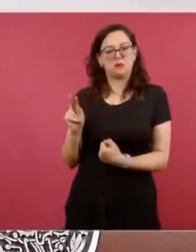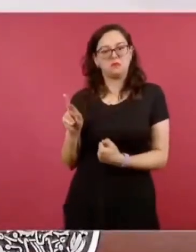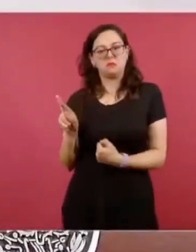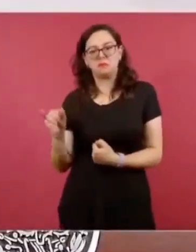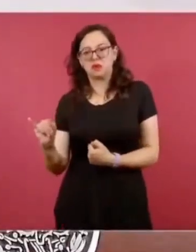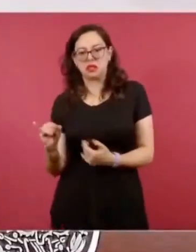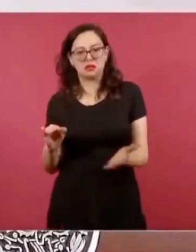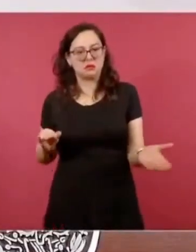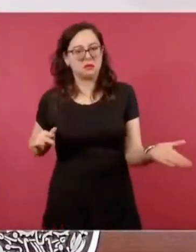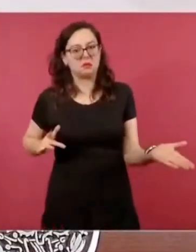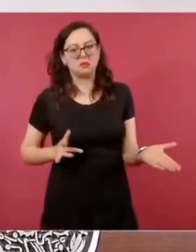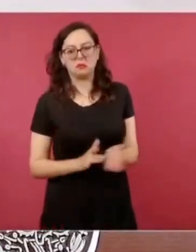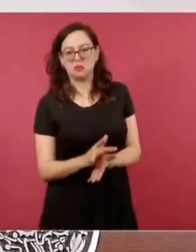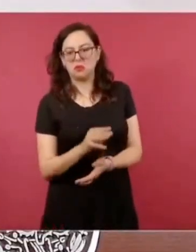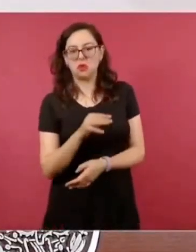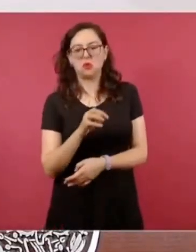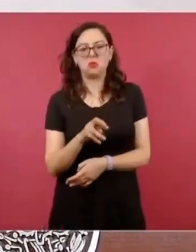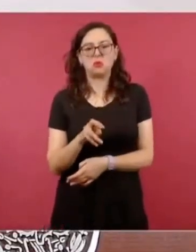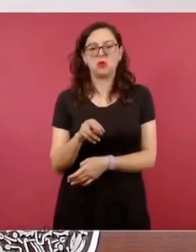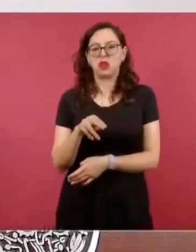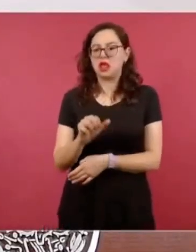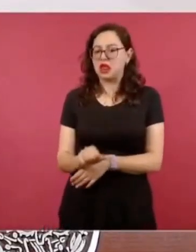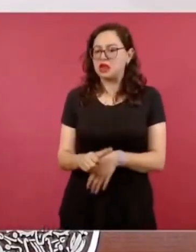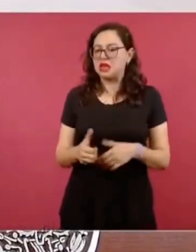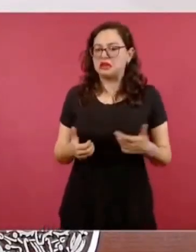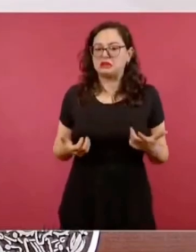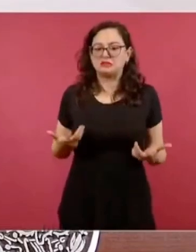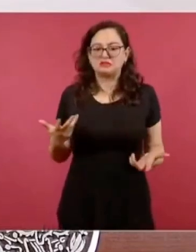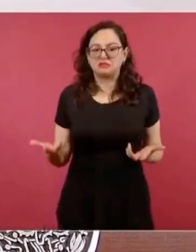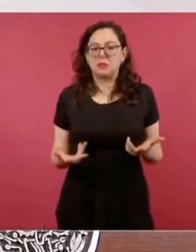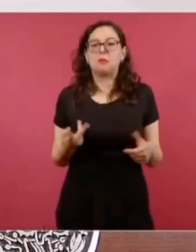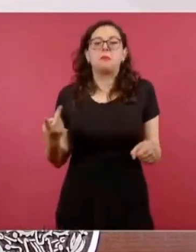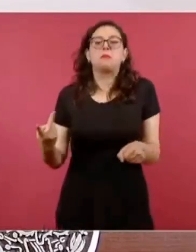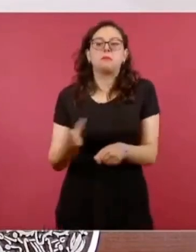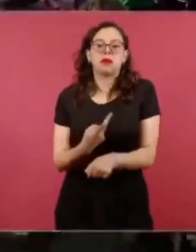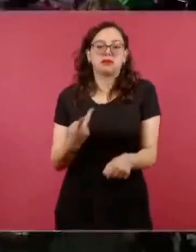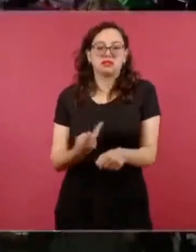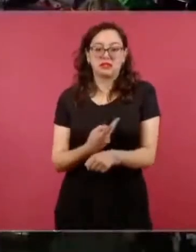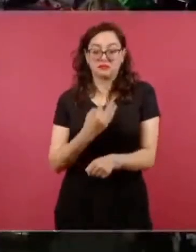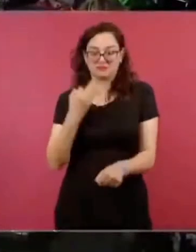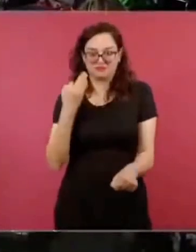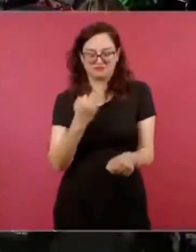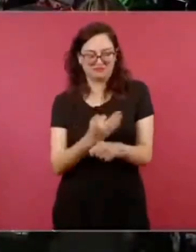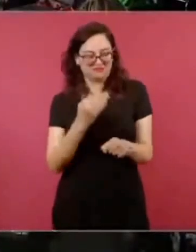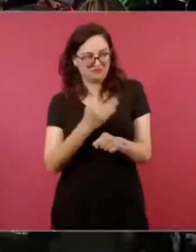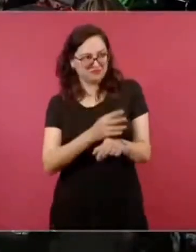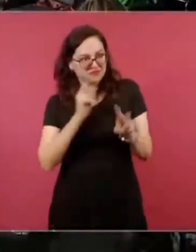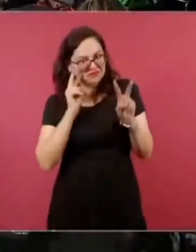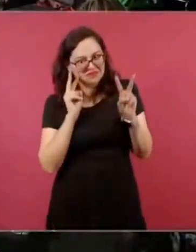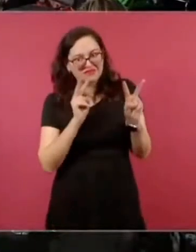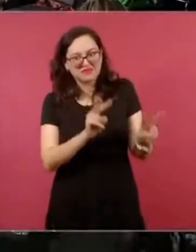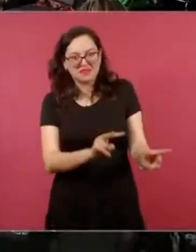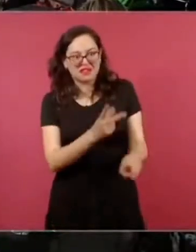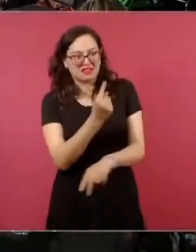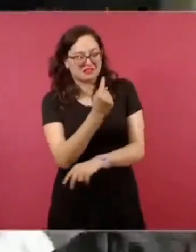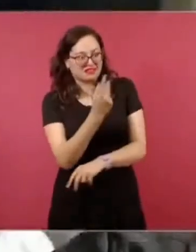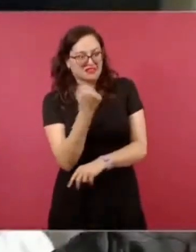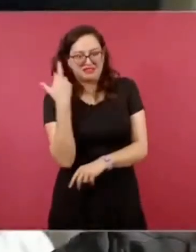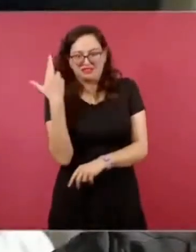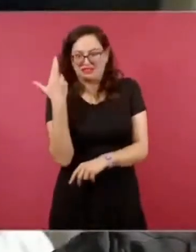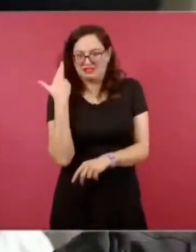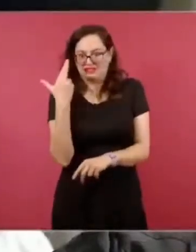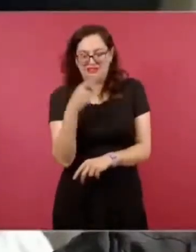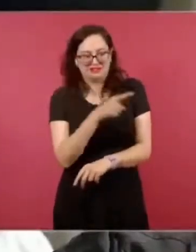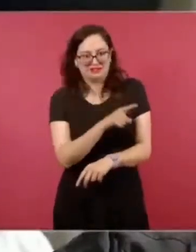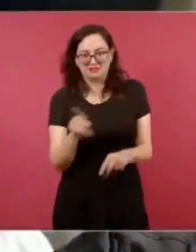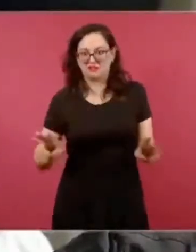Y bueno, en relación a esto, presidente, pues es esta transformación que se está viviendo en medios de comunicación, pero también le pido